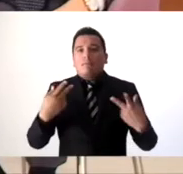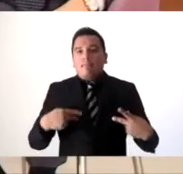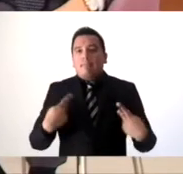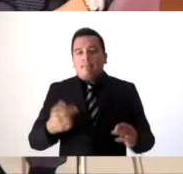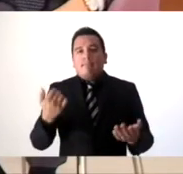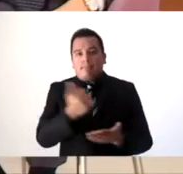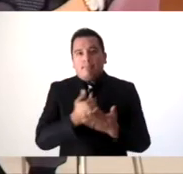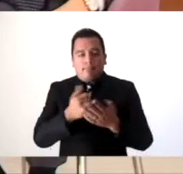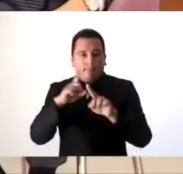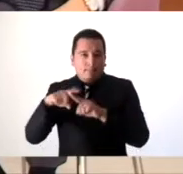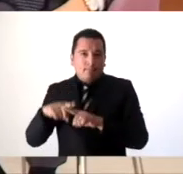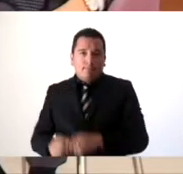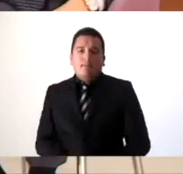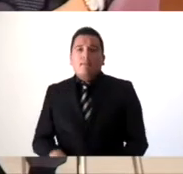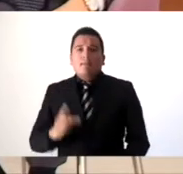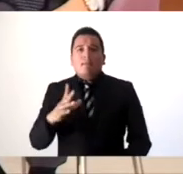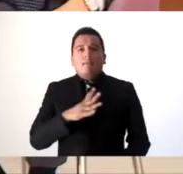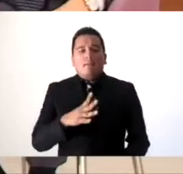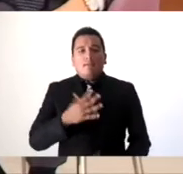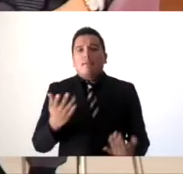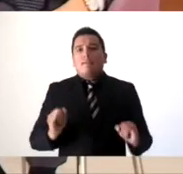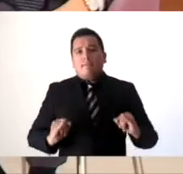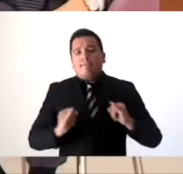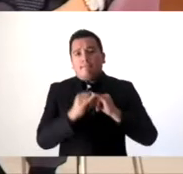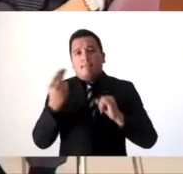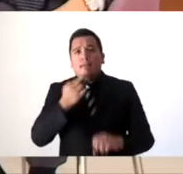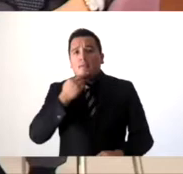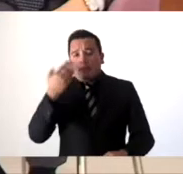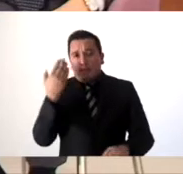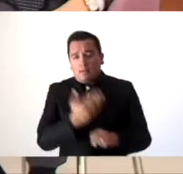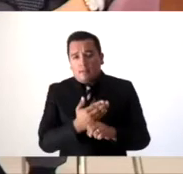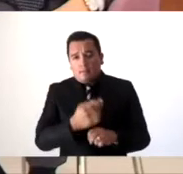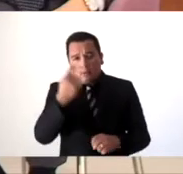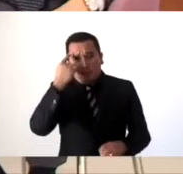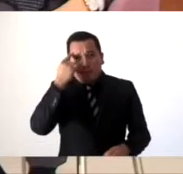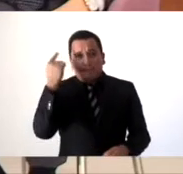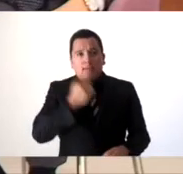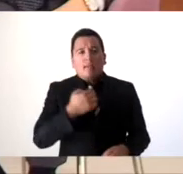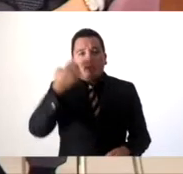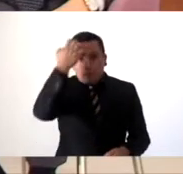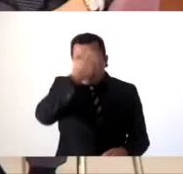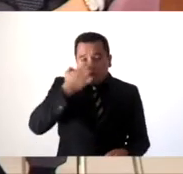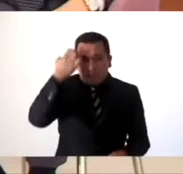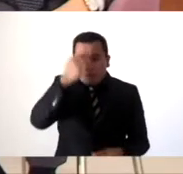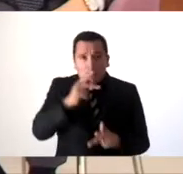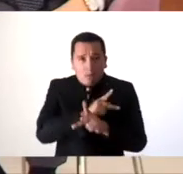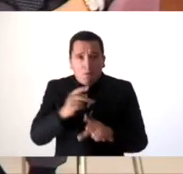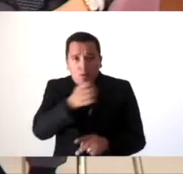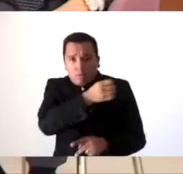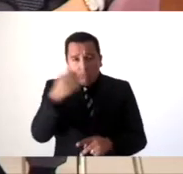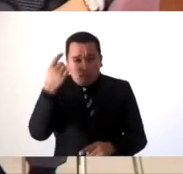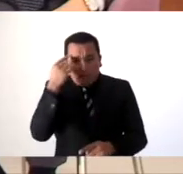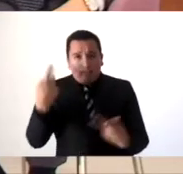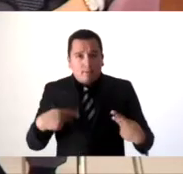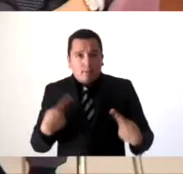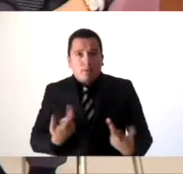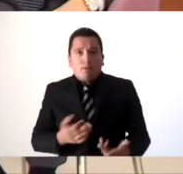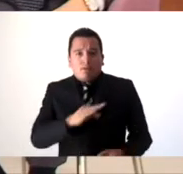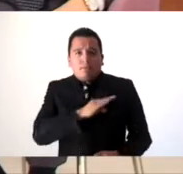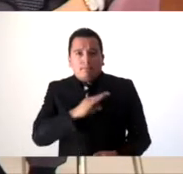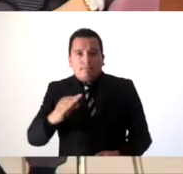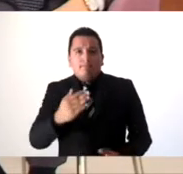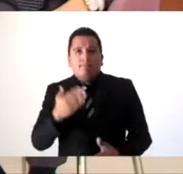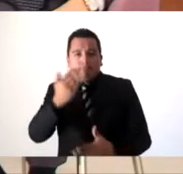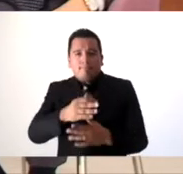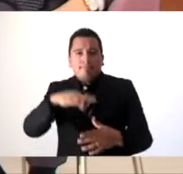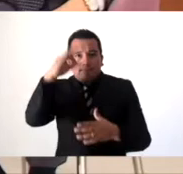los integrantes de sus municipios, pues finalmente alguna institución debe hacerse cargo de ver que todo esté listo para